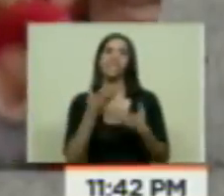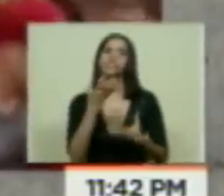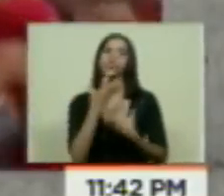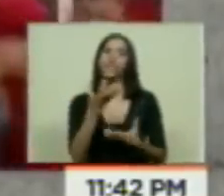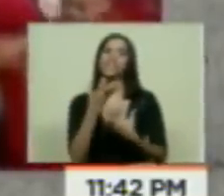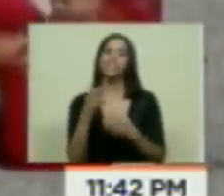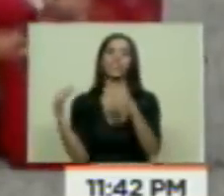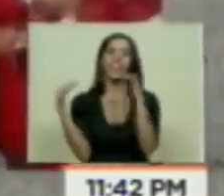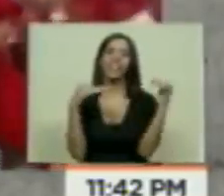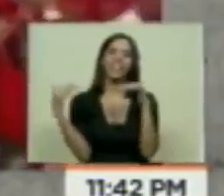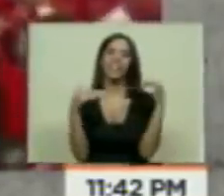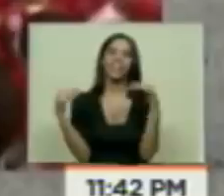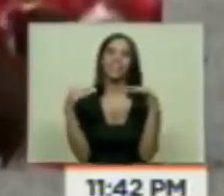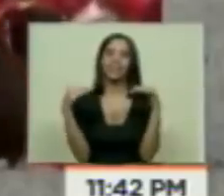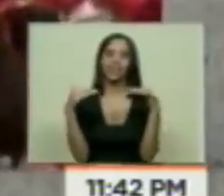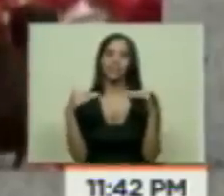guerra